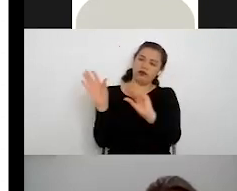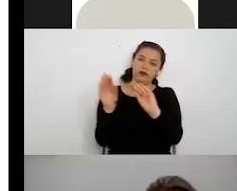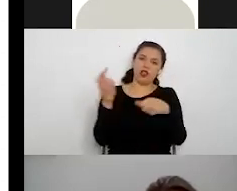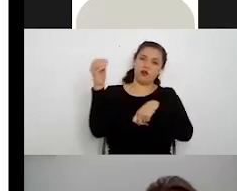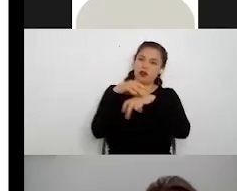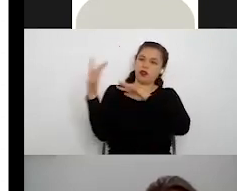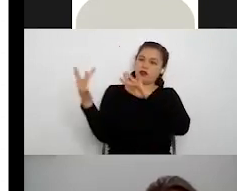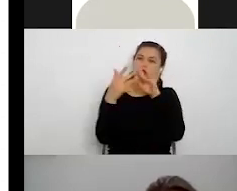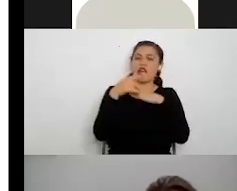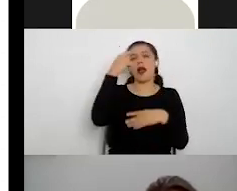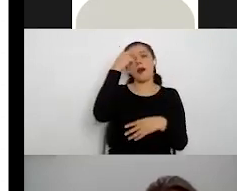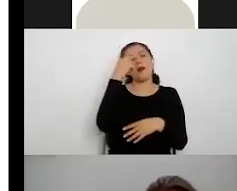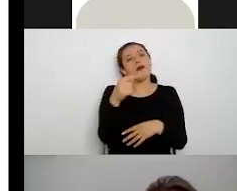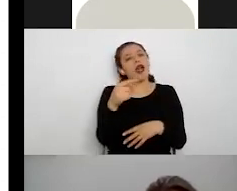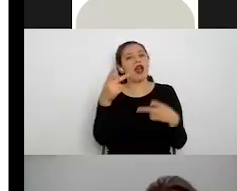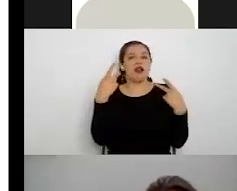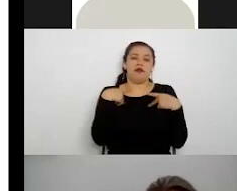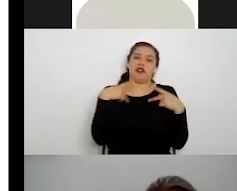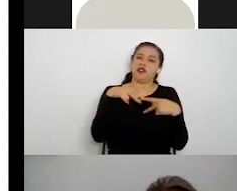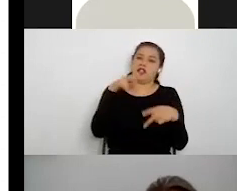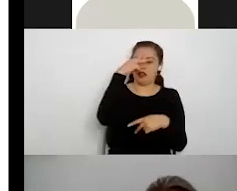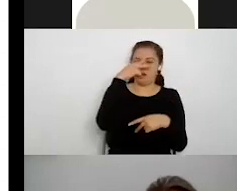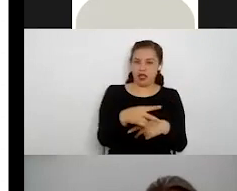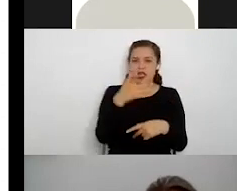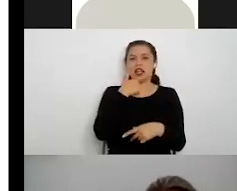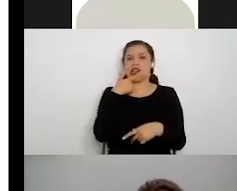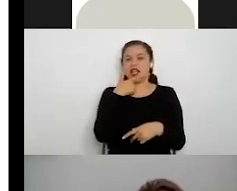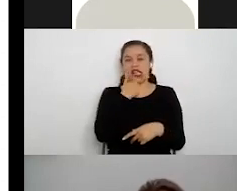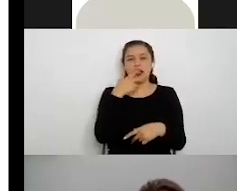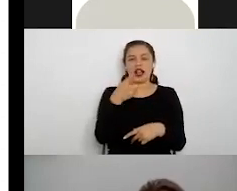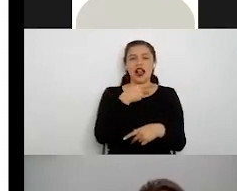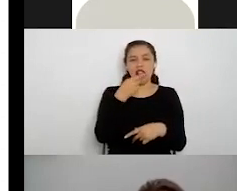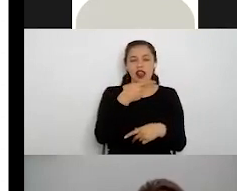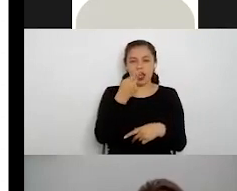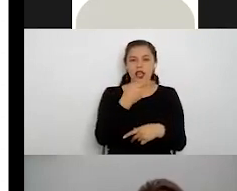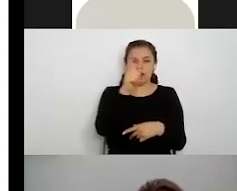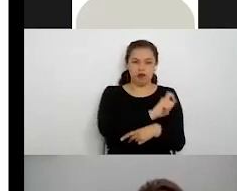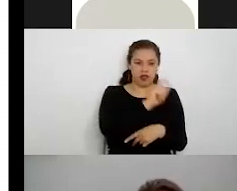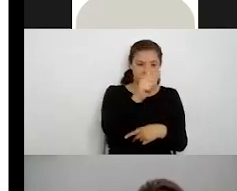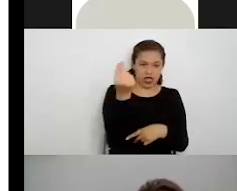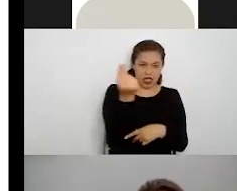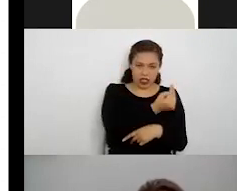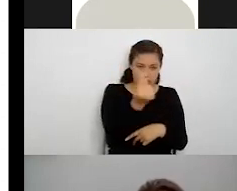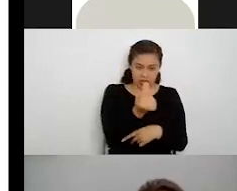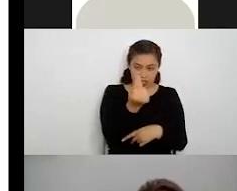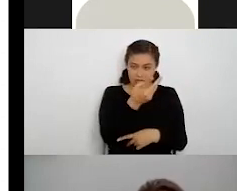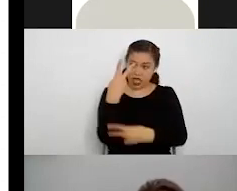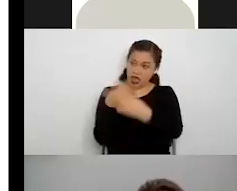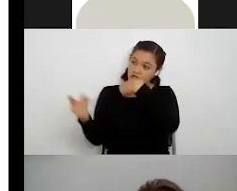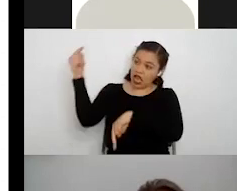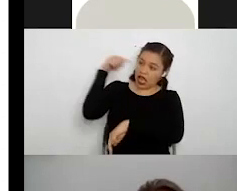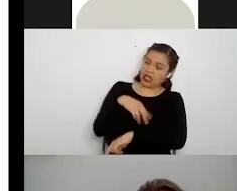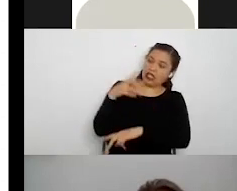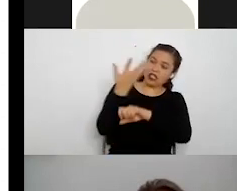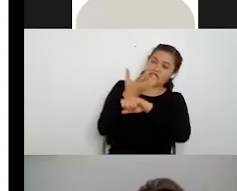vínculo para que la gente mexicana que hable inglés y que tiene las profesiones que se requieren allá pudieran trabajar de una manera legal